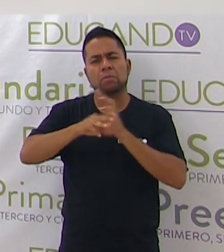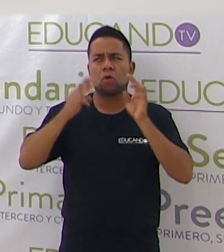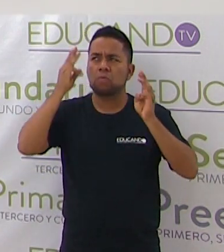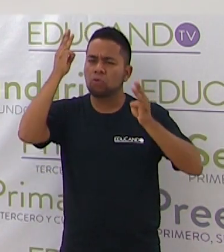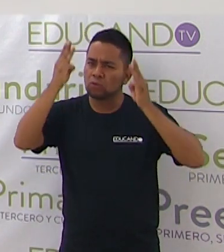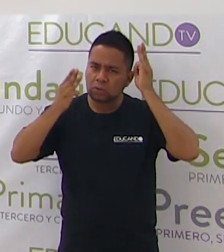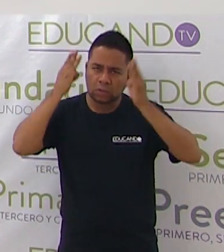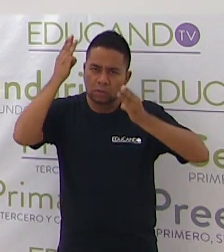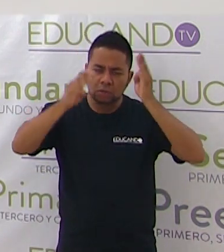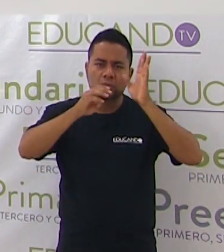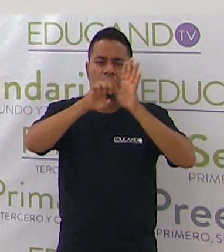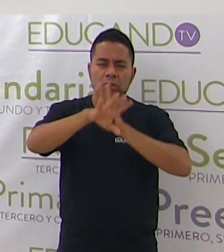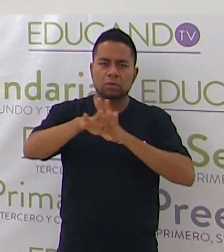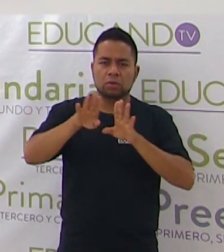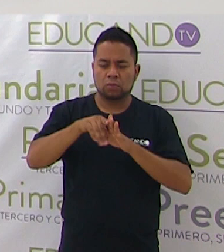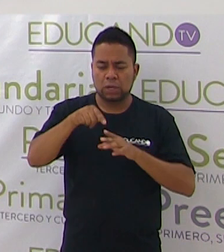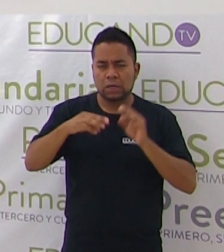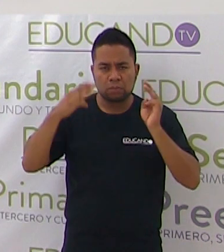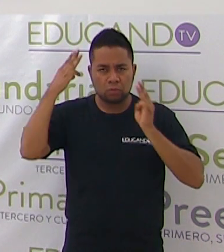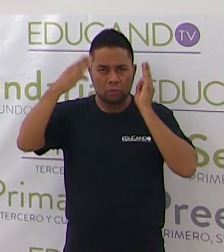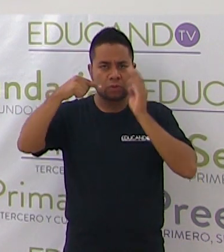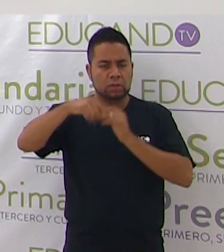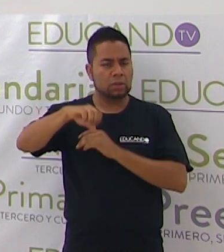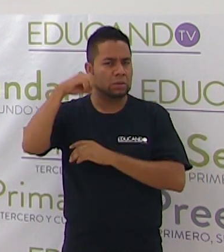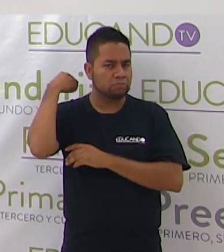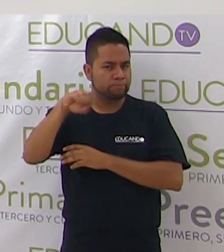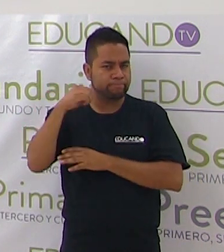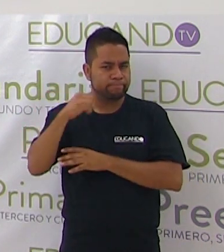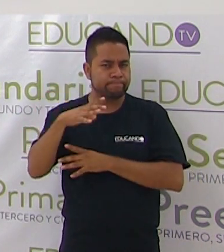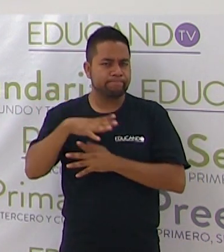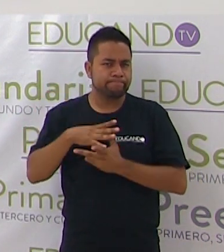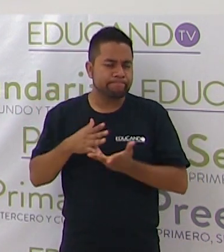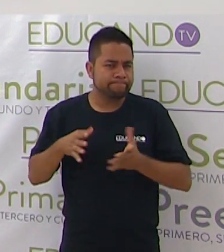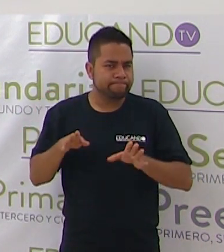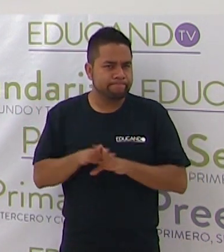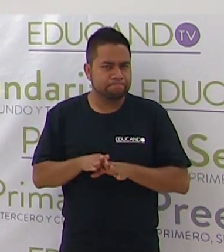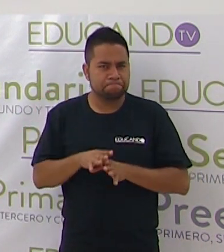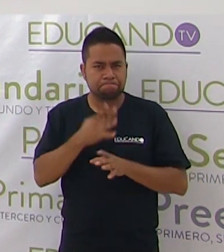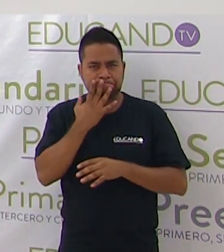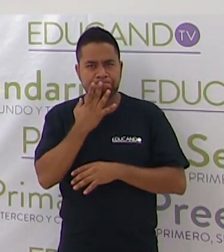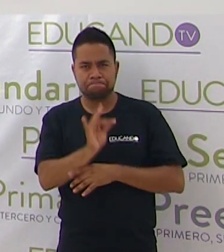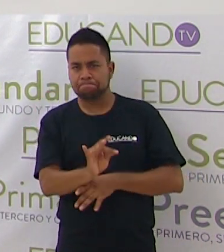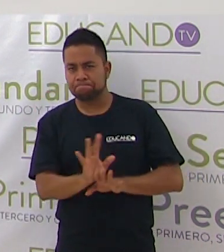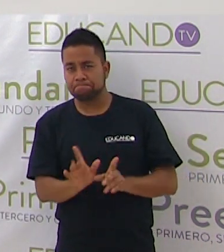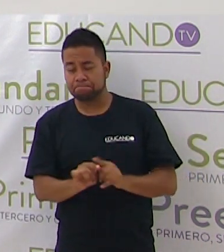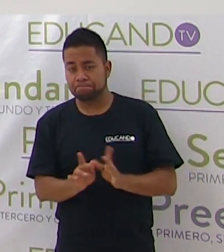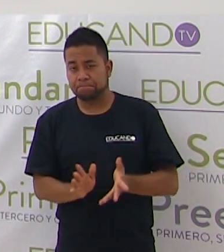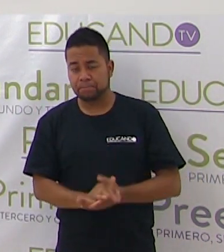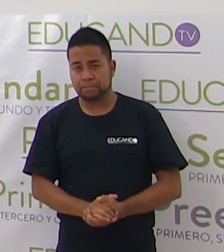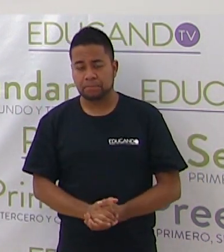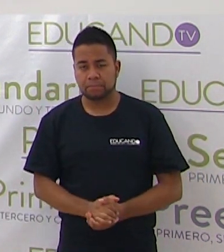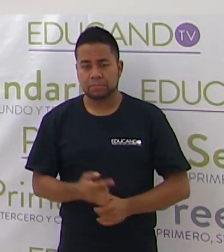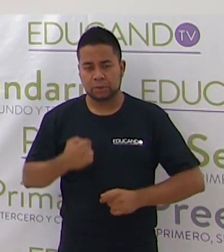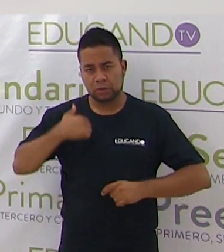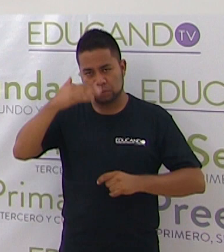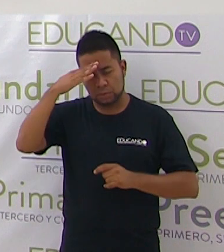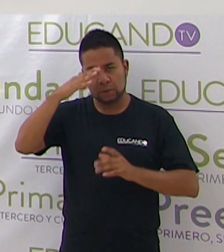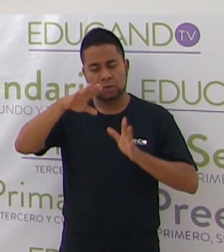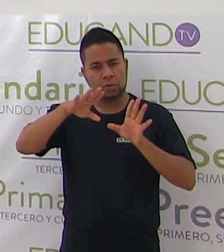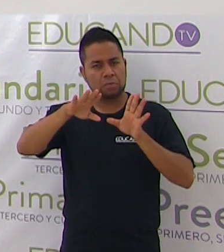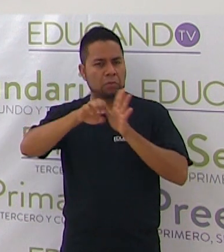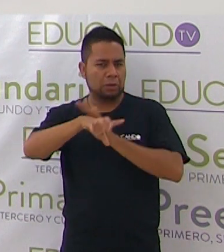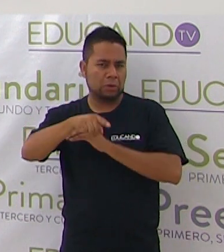por ejemplo, ¿por qué los museos en Oaxaca son tan sencillos? Pensé en por qué los museos